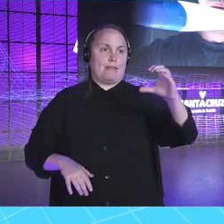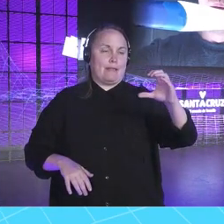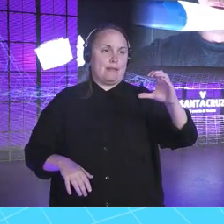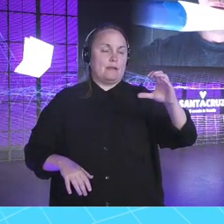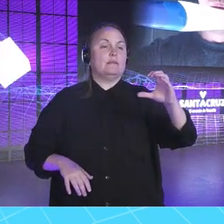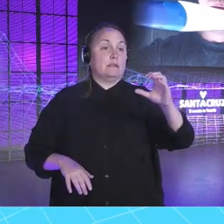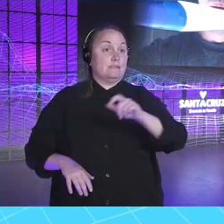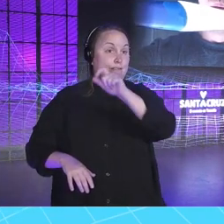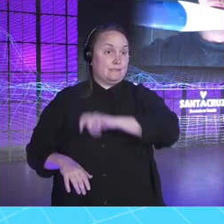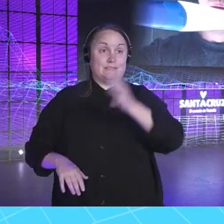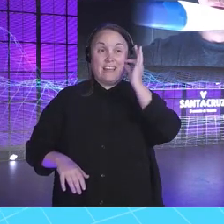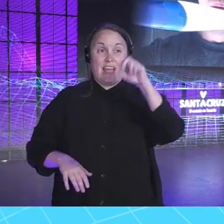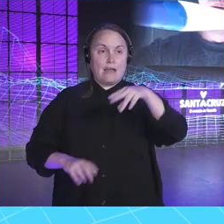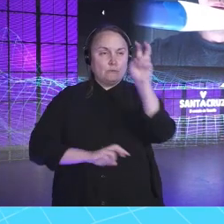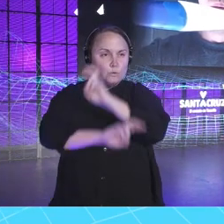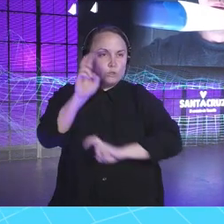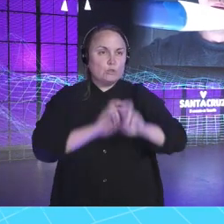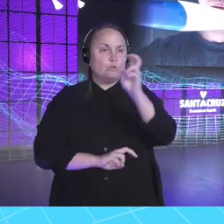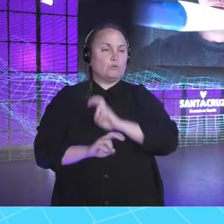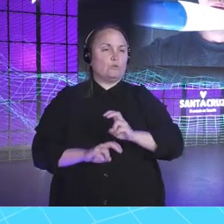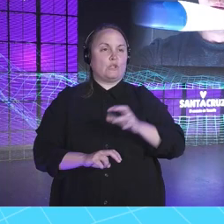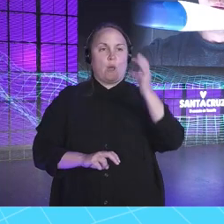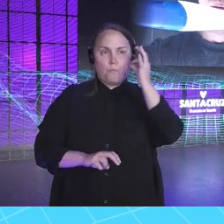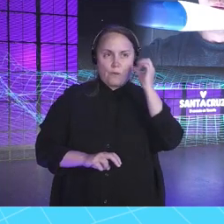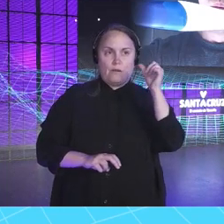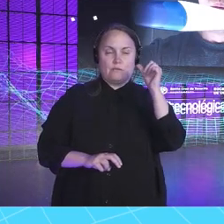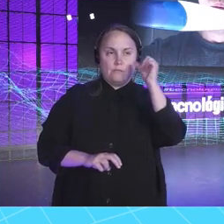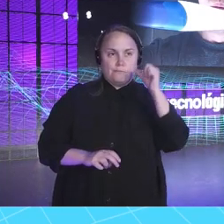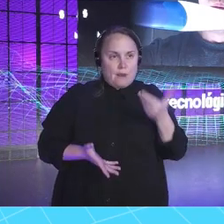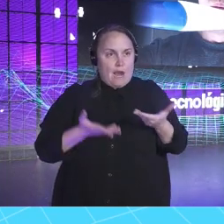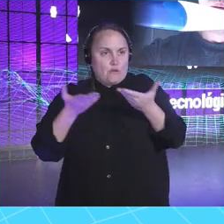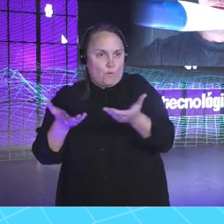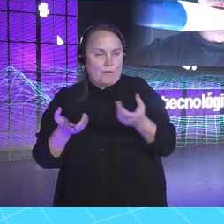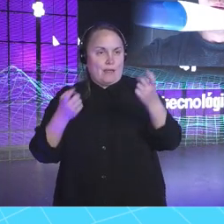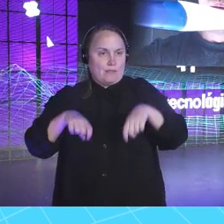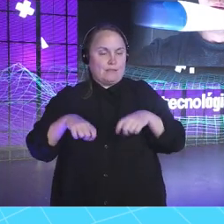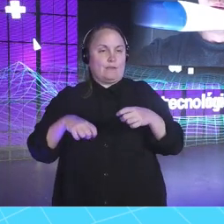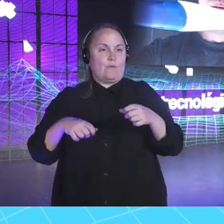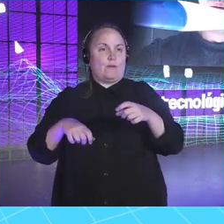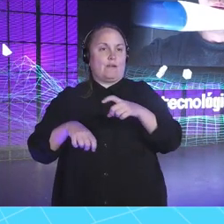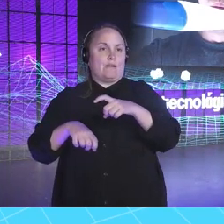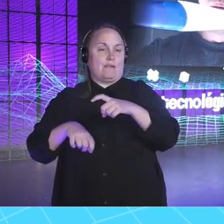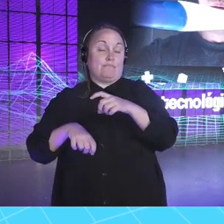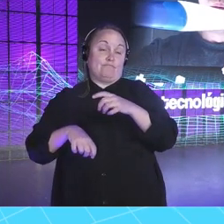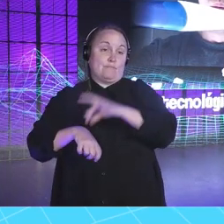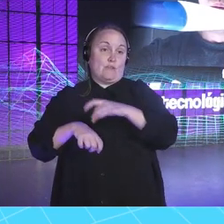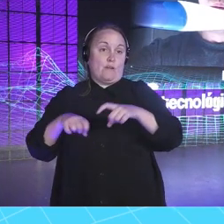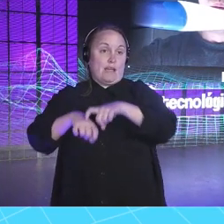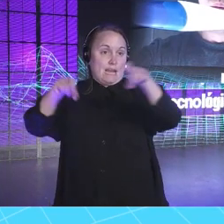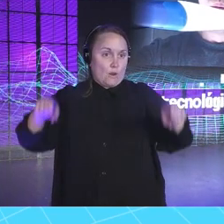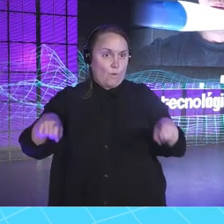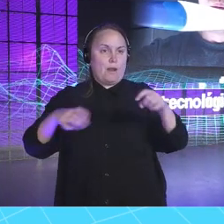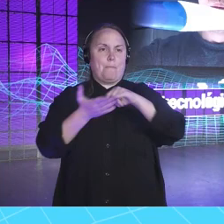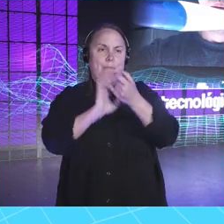Ana había visto una comadrona neozelandesa tenía cita con la ginecóloga tenía todo listo un plan de parto con quién dejaríamos a nuestros niños